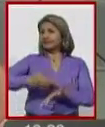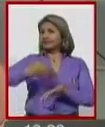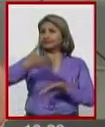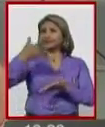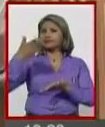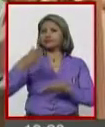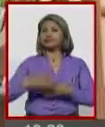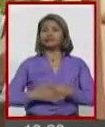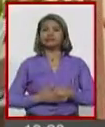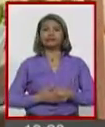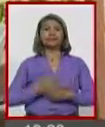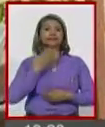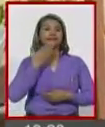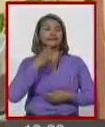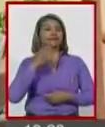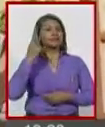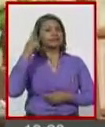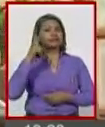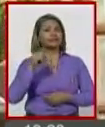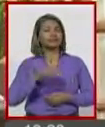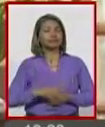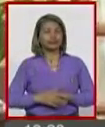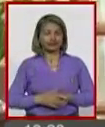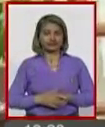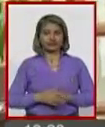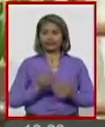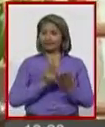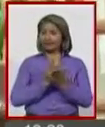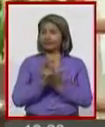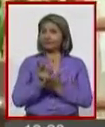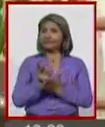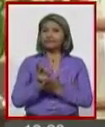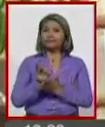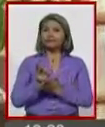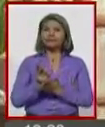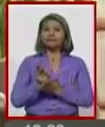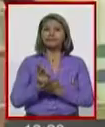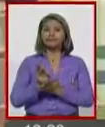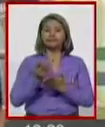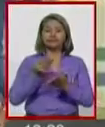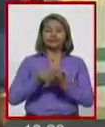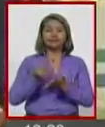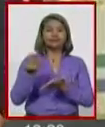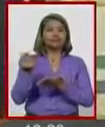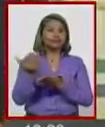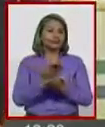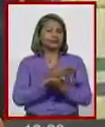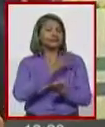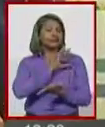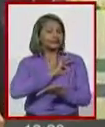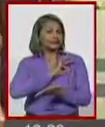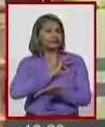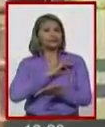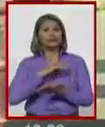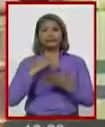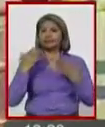todo malo para mí, parecer malo. La verdad que los sueldos, todo, no, ya ni